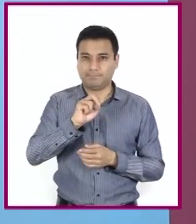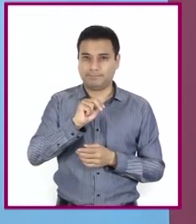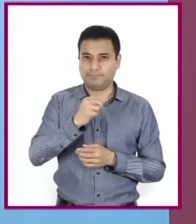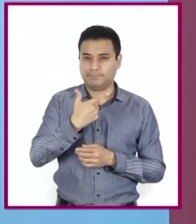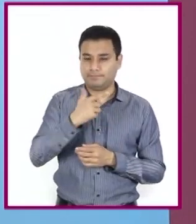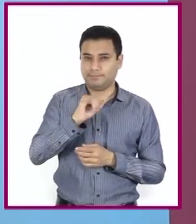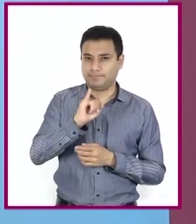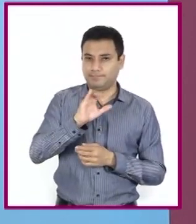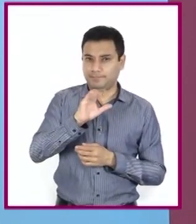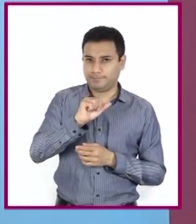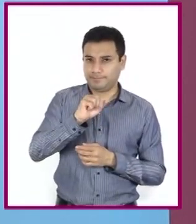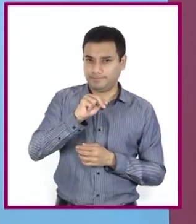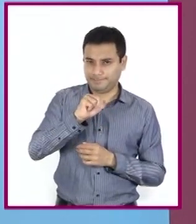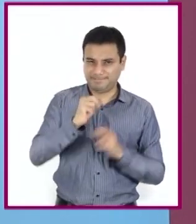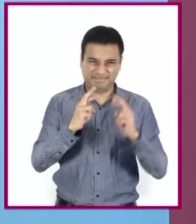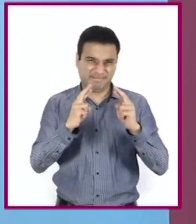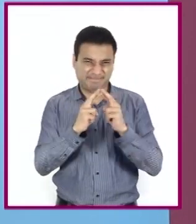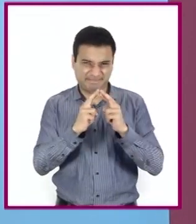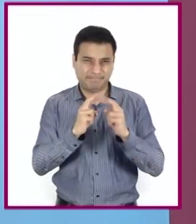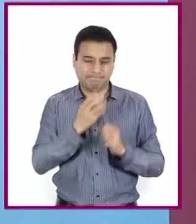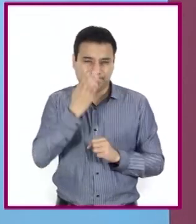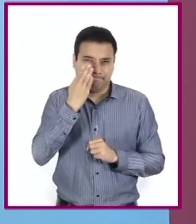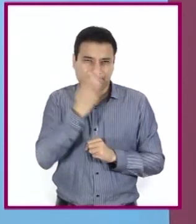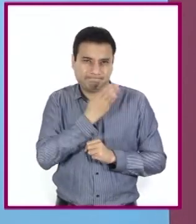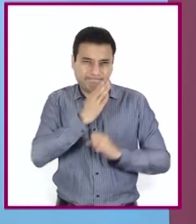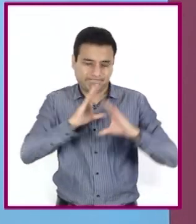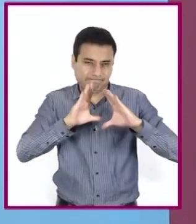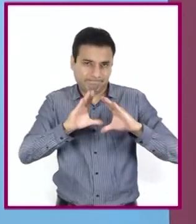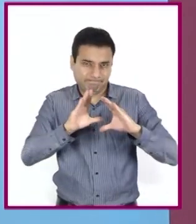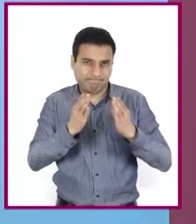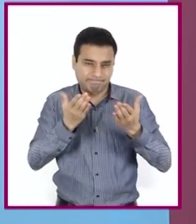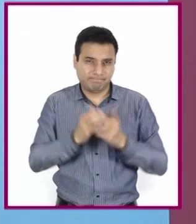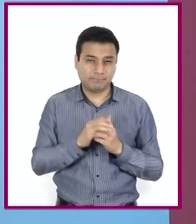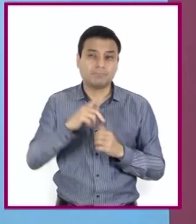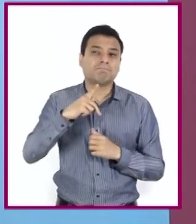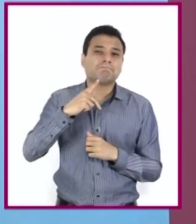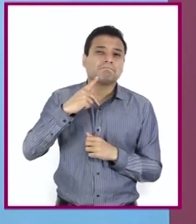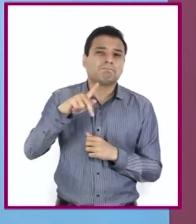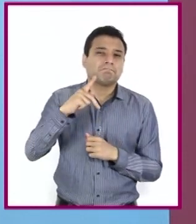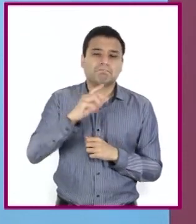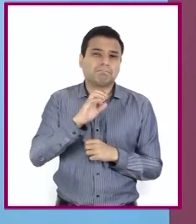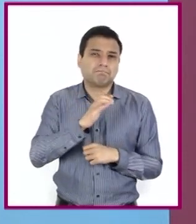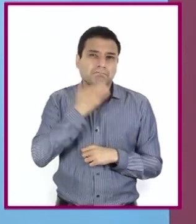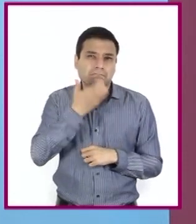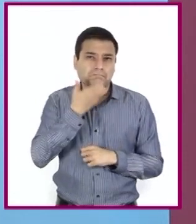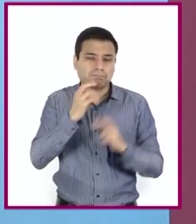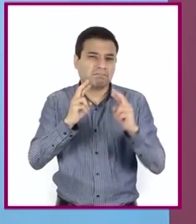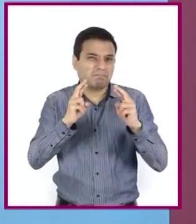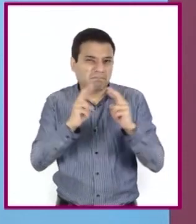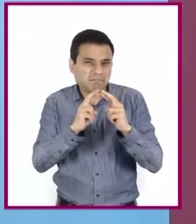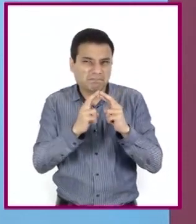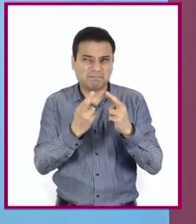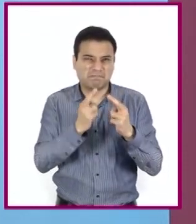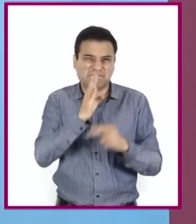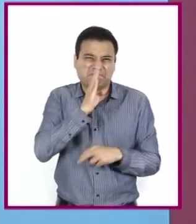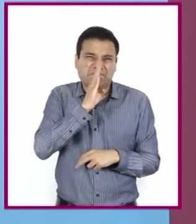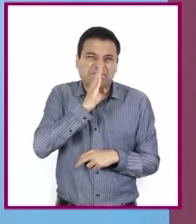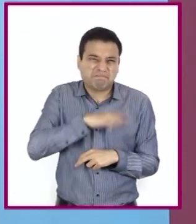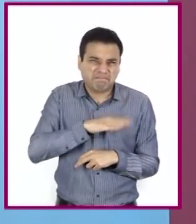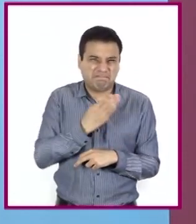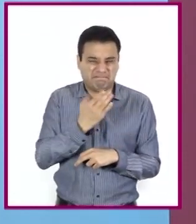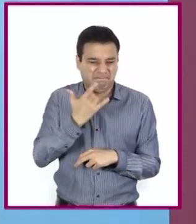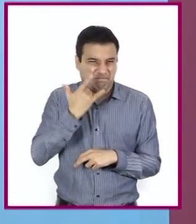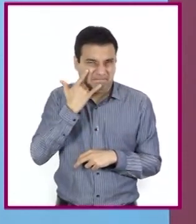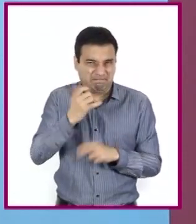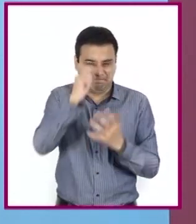predicar sus preceptos entre los nativos del lugar, erradicar sus prácticas autóctonas, salvajes y poco civilizadas.